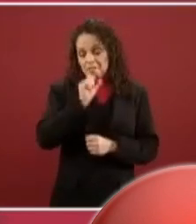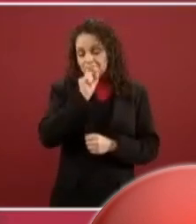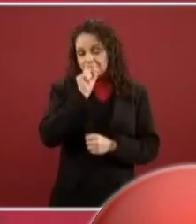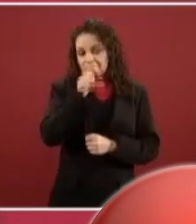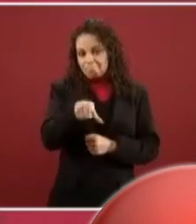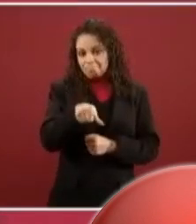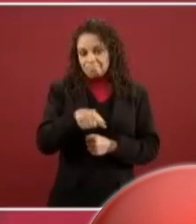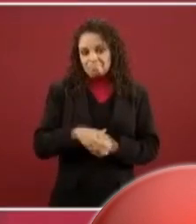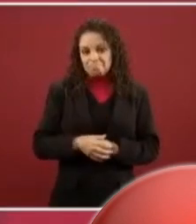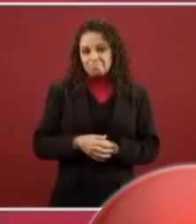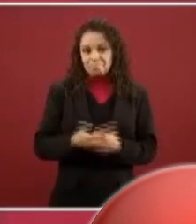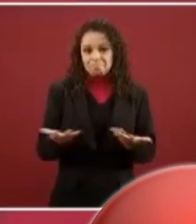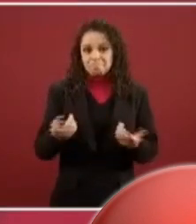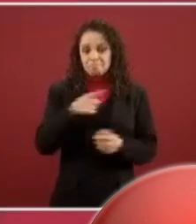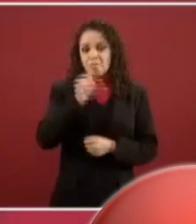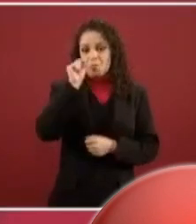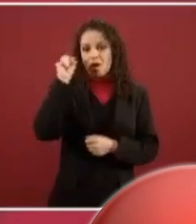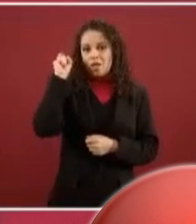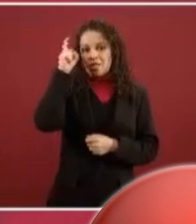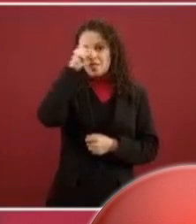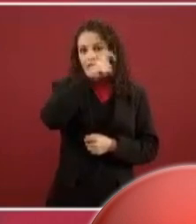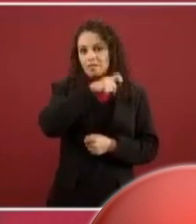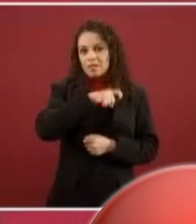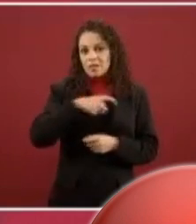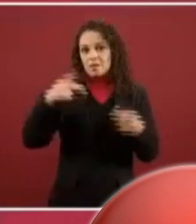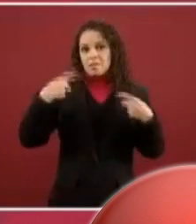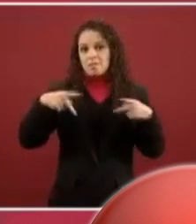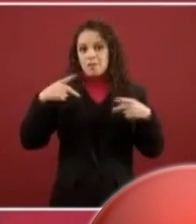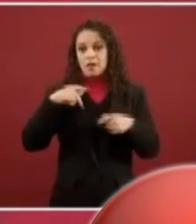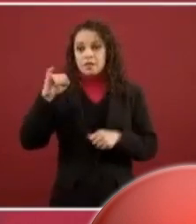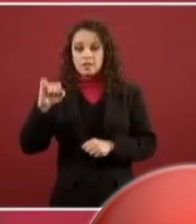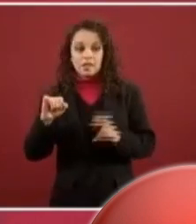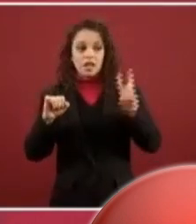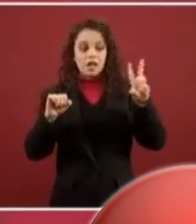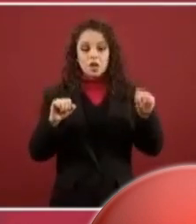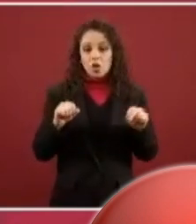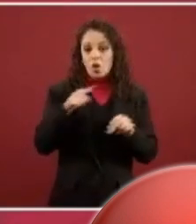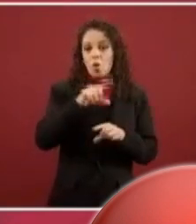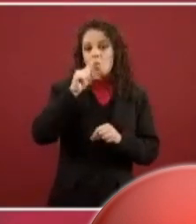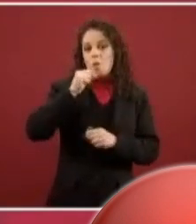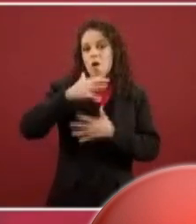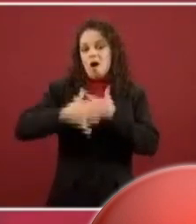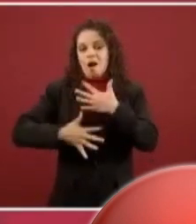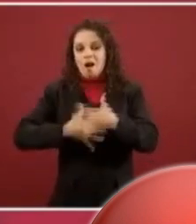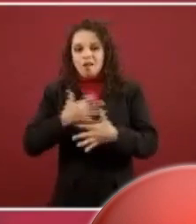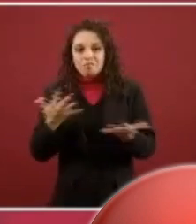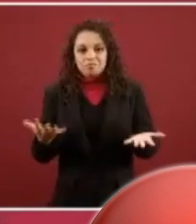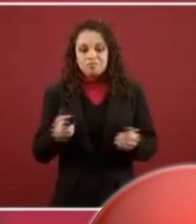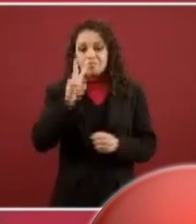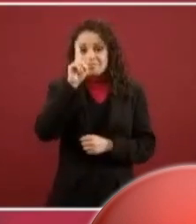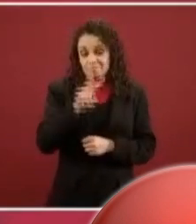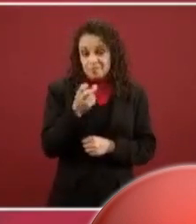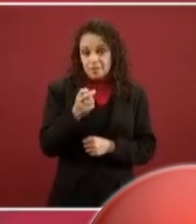mucha polémica, no quiero meterme y ofrezco disculpa,